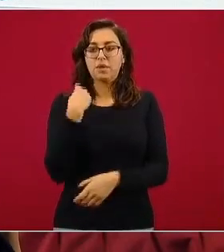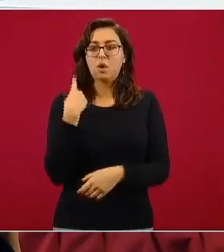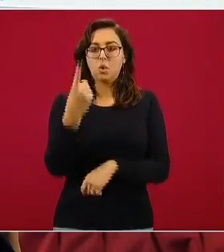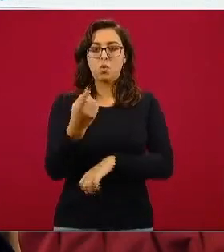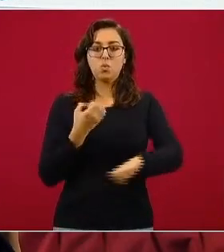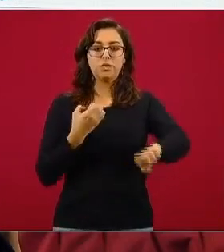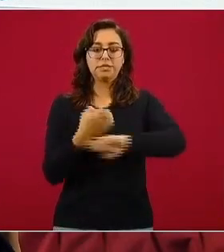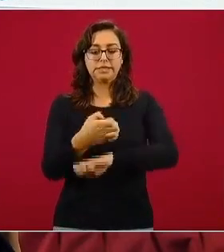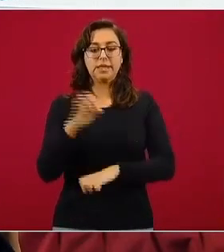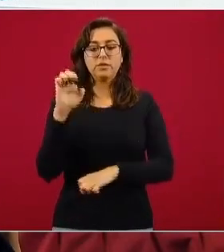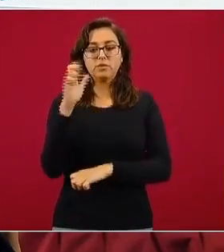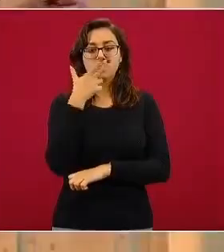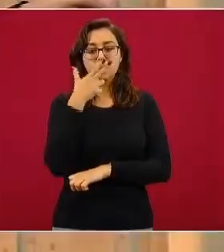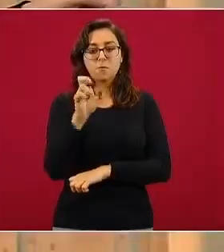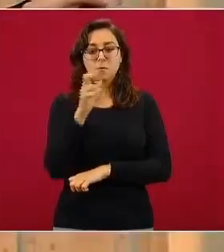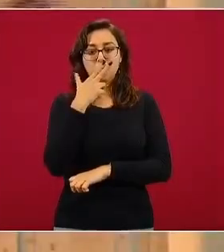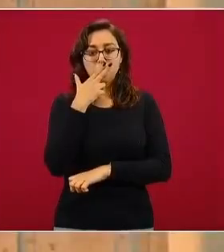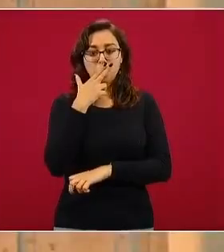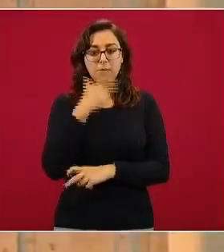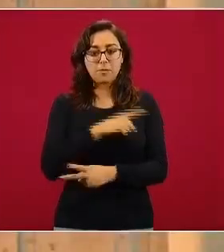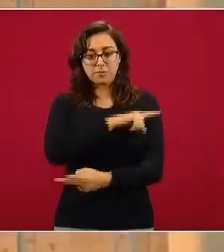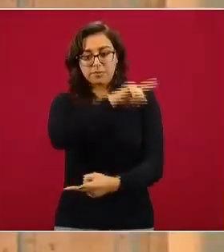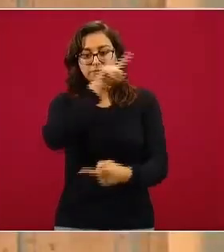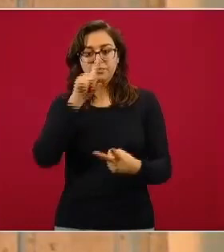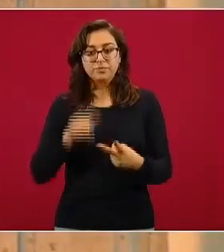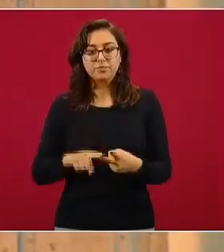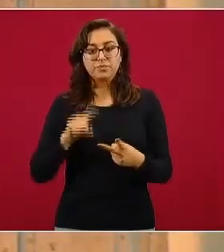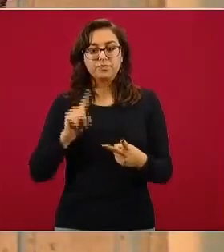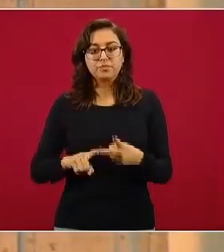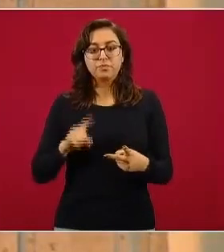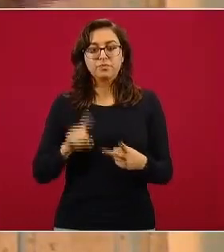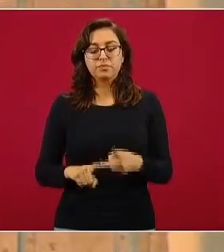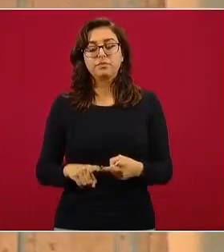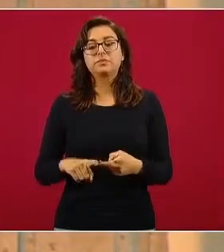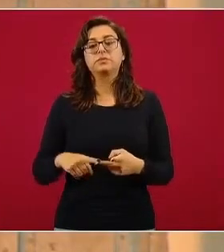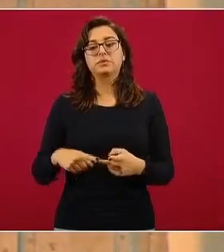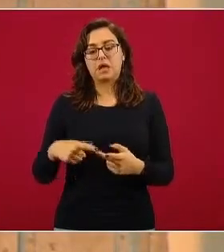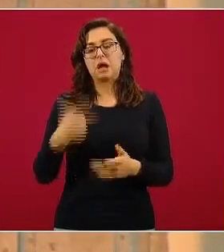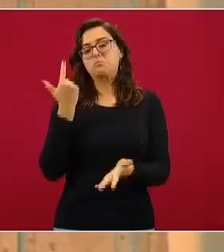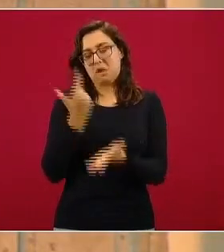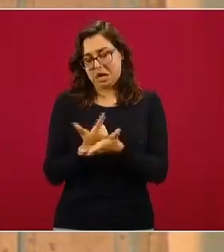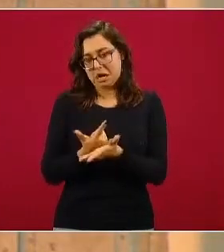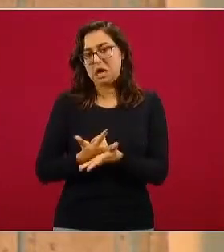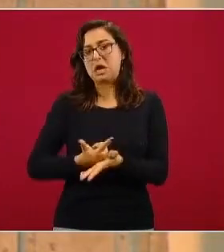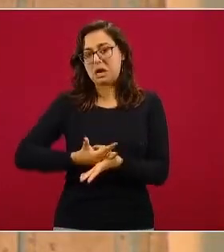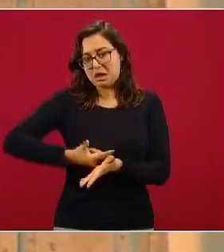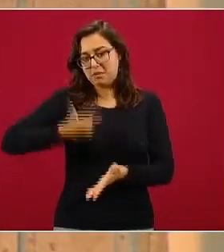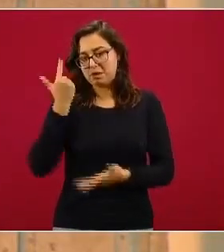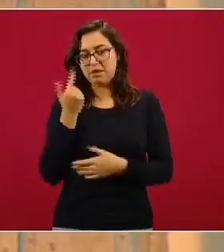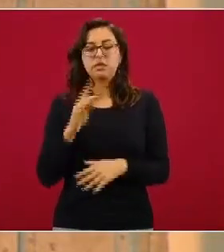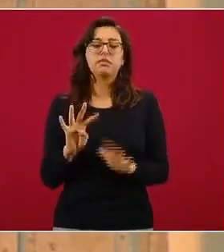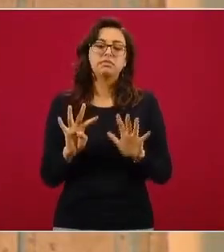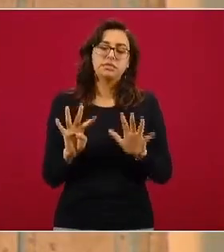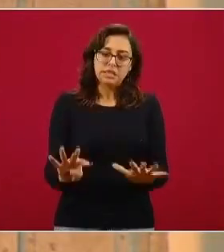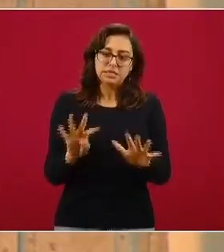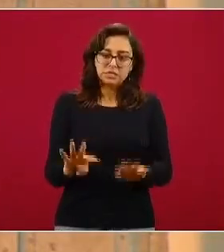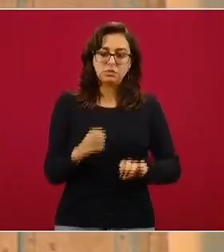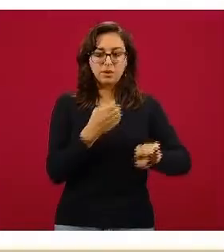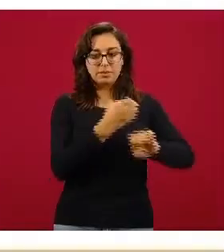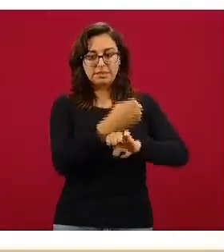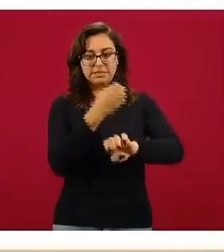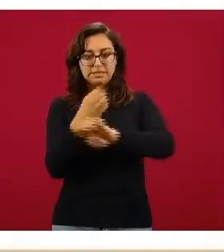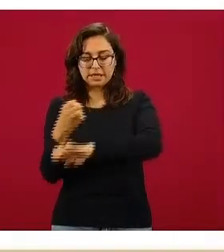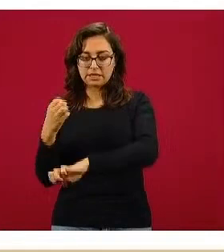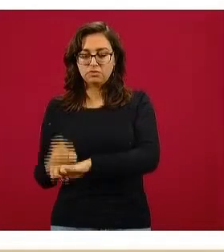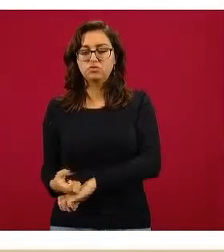el estado de Chihuahua. Tenemos en el nivel de riesgo alto a 19 entidades federativas representadas